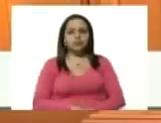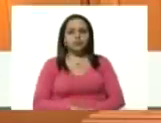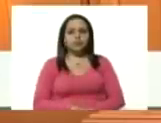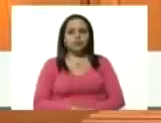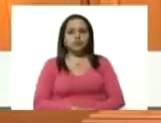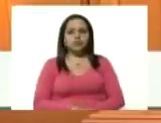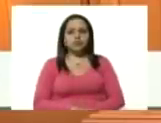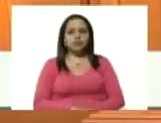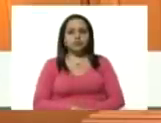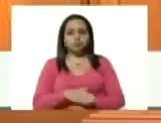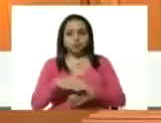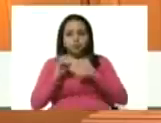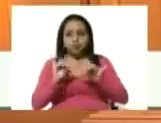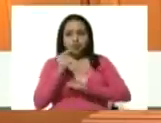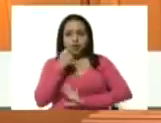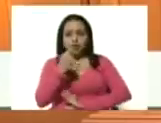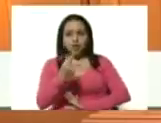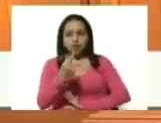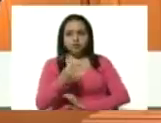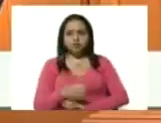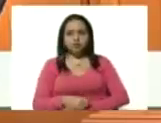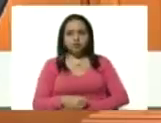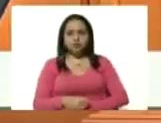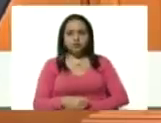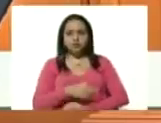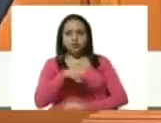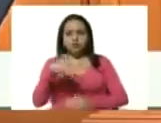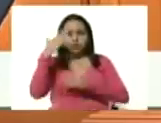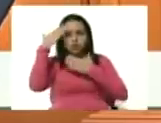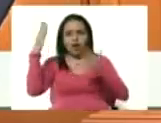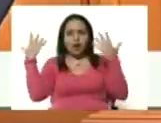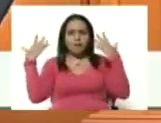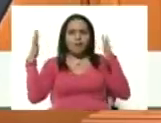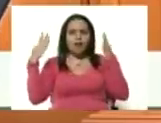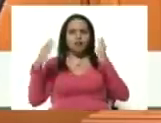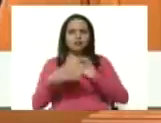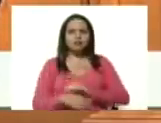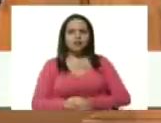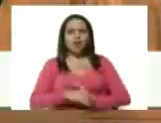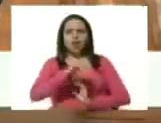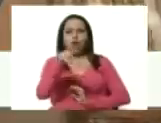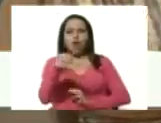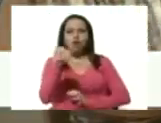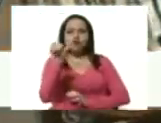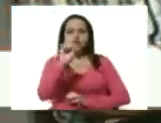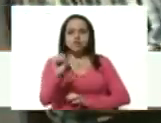Así lo dijera José Vicente Rangel, nuestro saludo, vamos a darle un aplauso desde aquí a José Vicente Rangel,